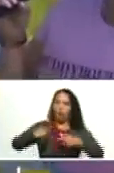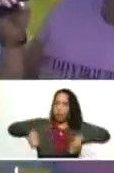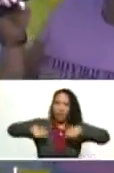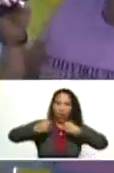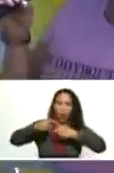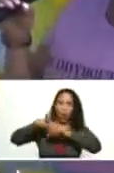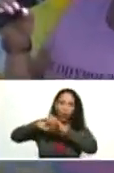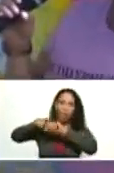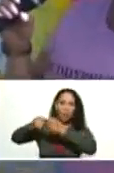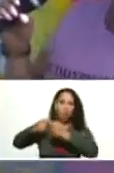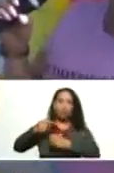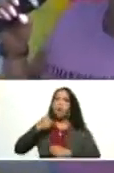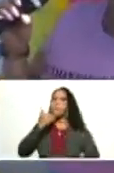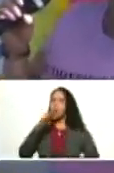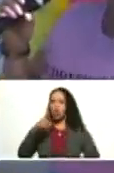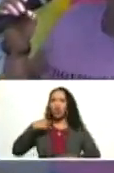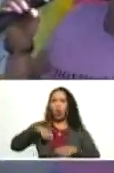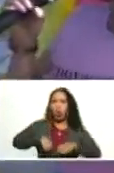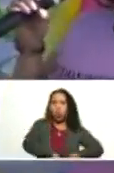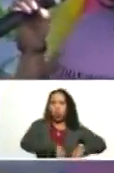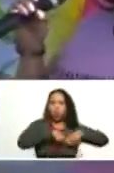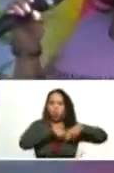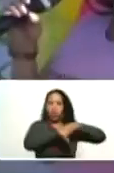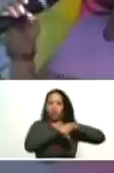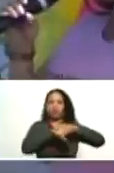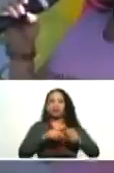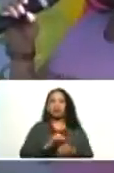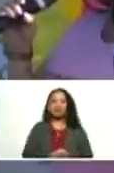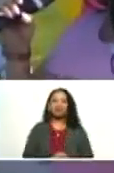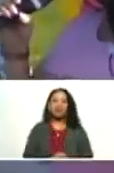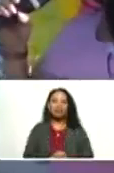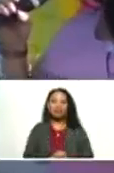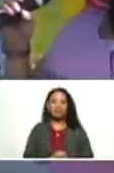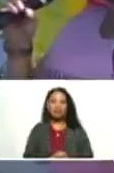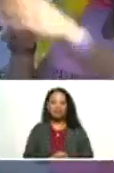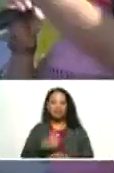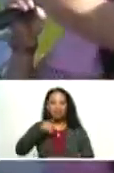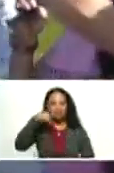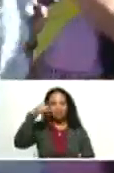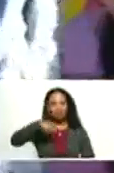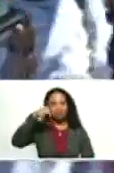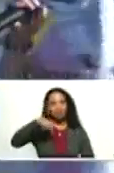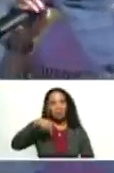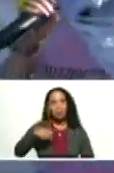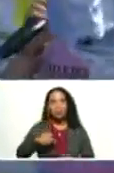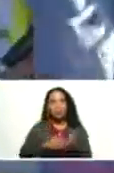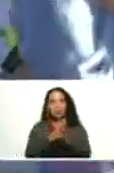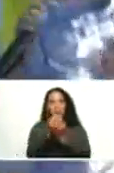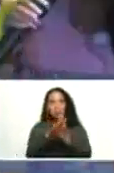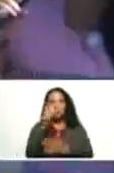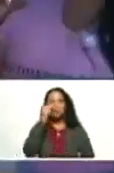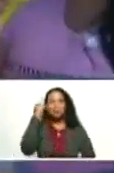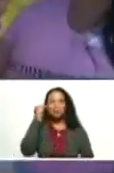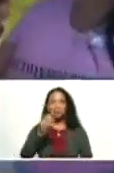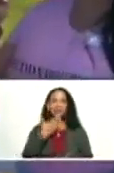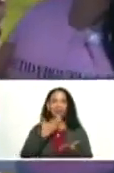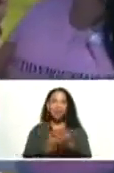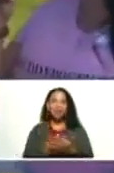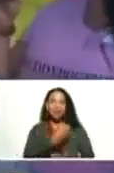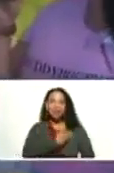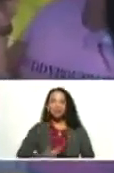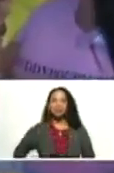Pronto voy a aparecer con una pierna salida por aquí. ¿Ah? Aquí está, miren. Emprendedores, muchísimas chicos, gracias, haciendo